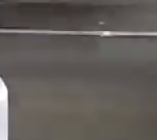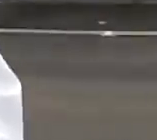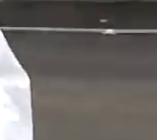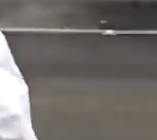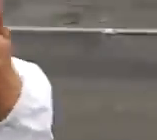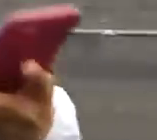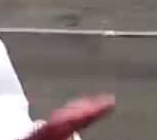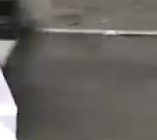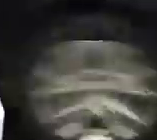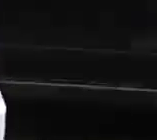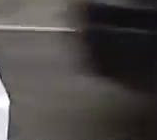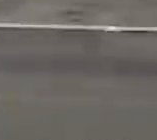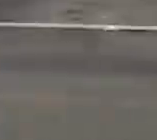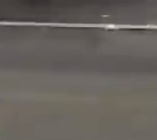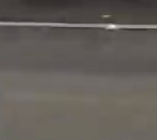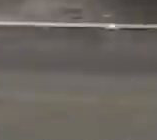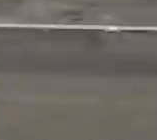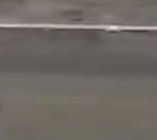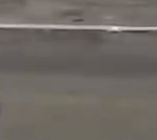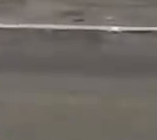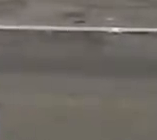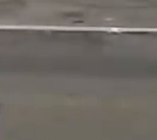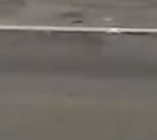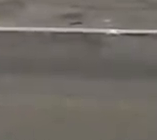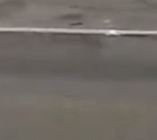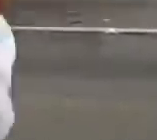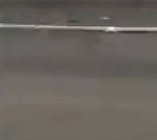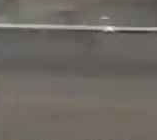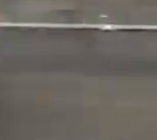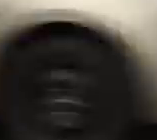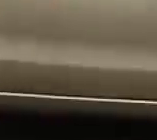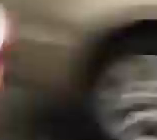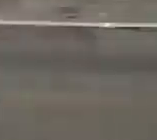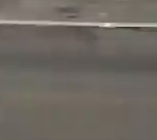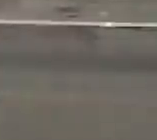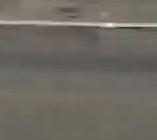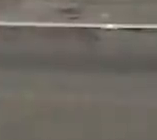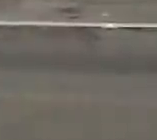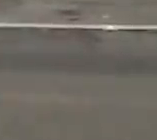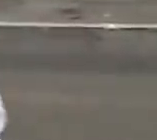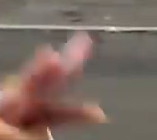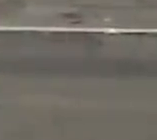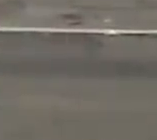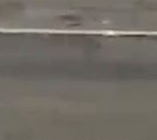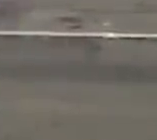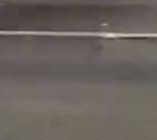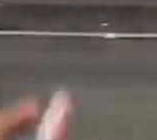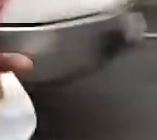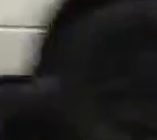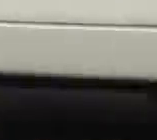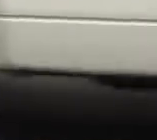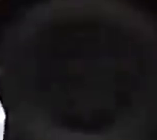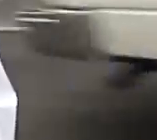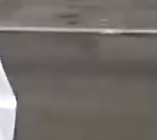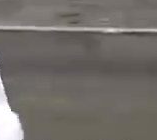junio se retomarán los cobros en los peajes de la provincia de Pichincha. En este de la autopista General Rumiñahui, en el de Ollacoto,